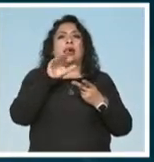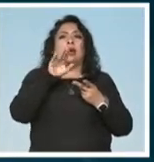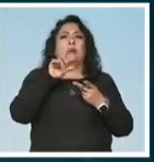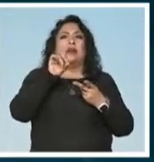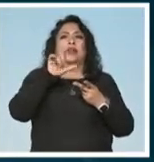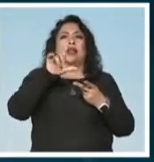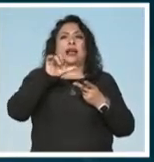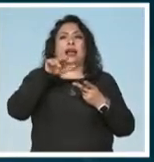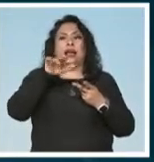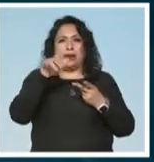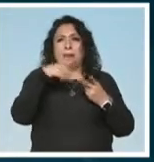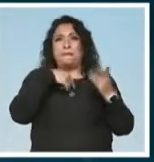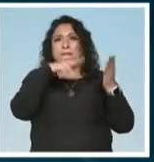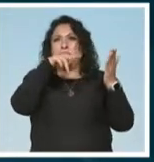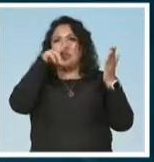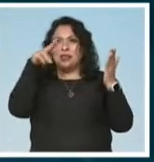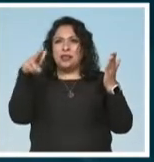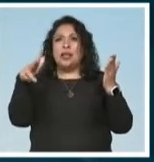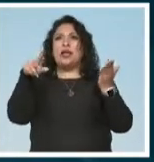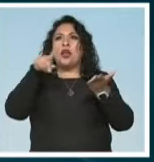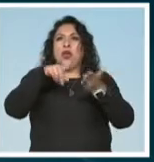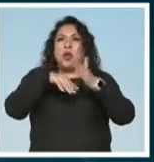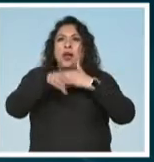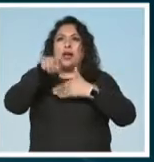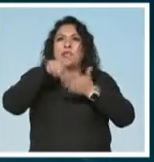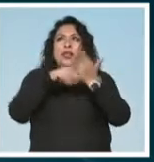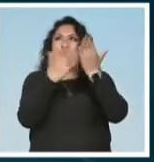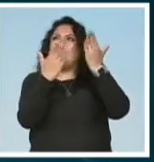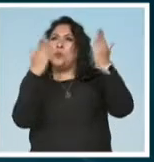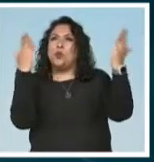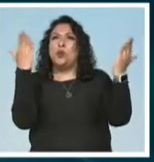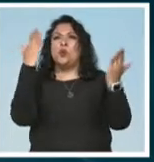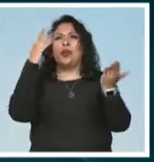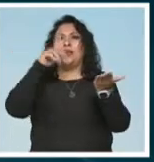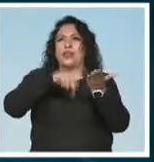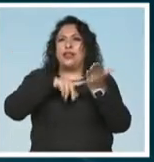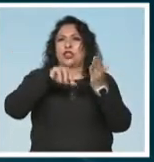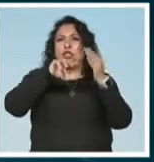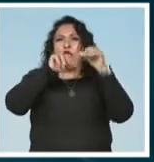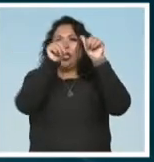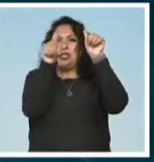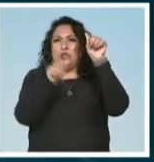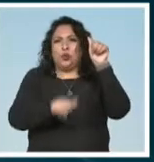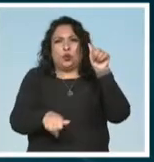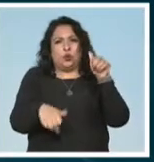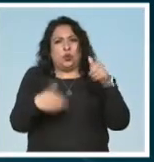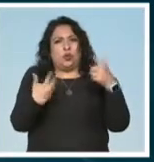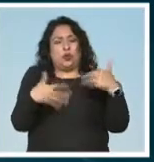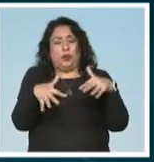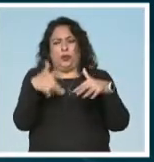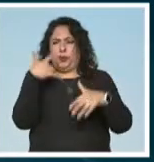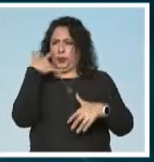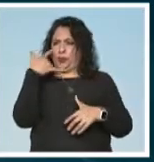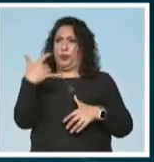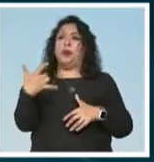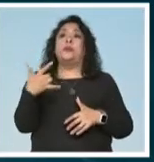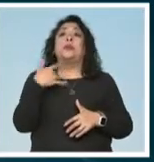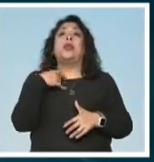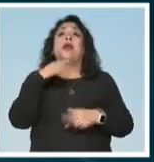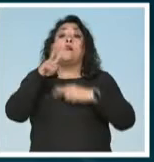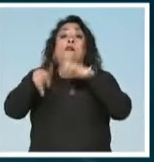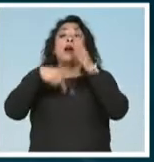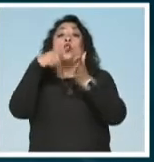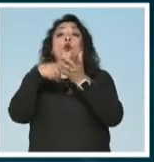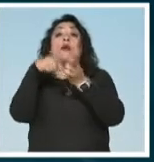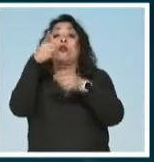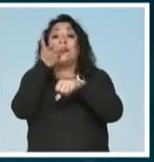Canal pintando ese interior de Morelos, ese muro dentro de una escultura, que es algo muy, muy extraño. Se van a los